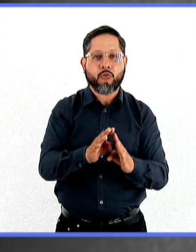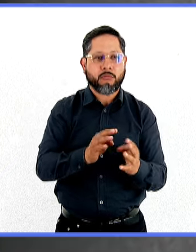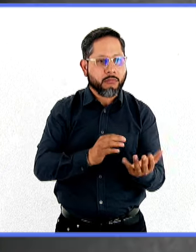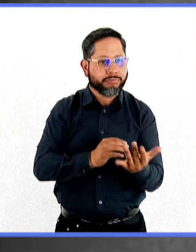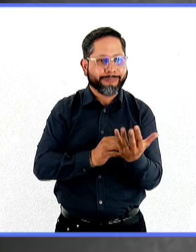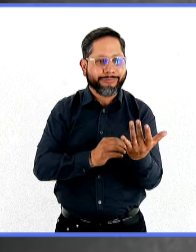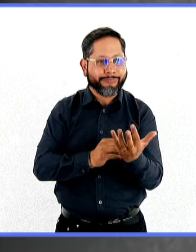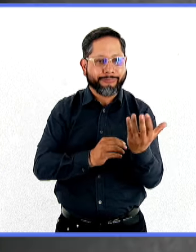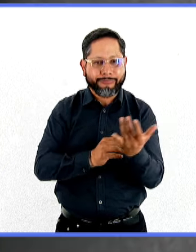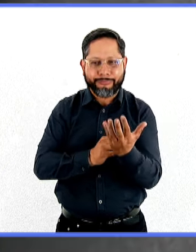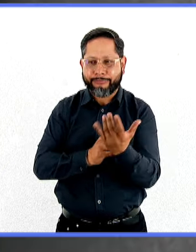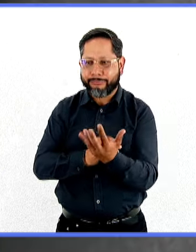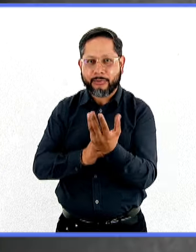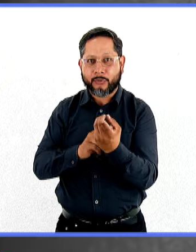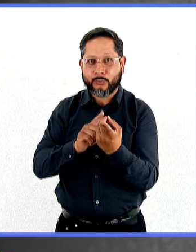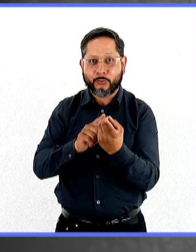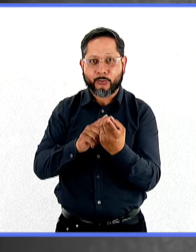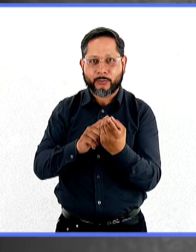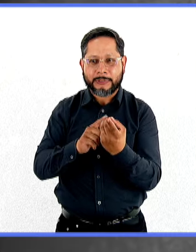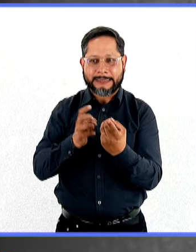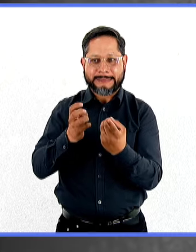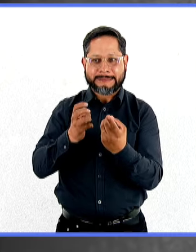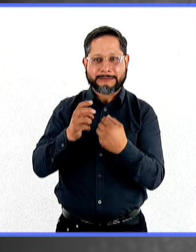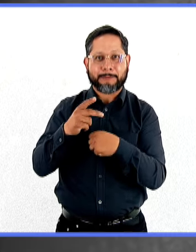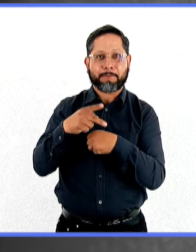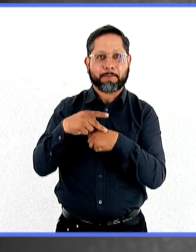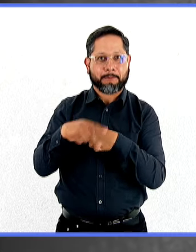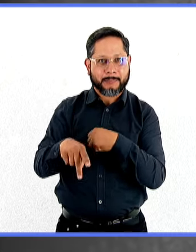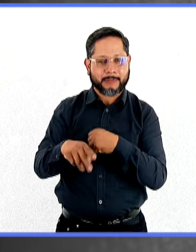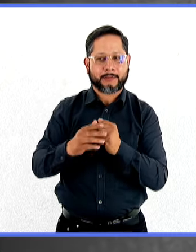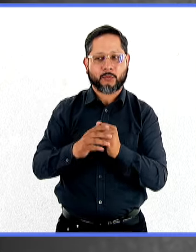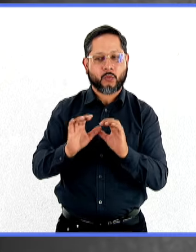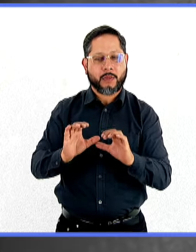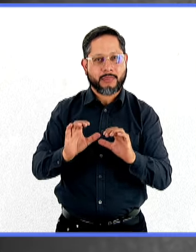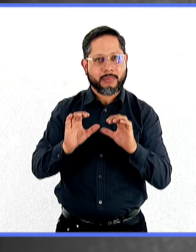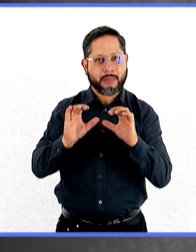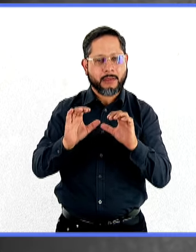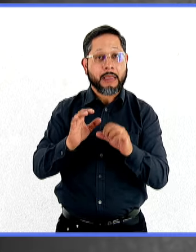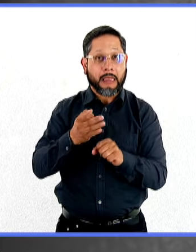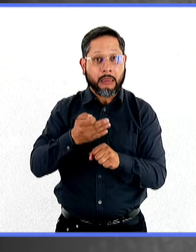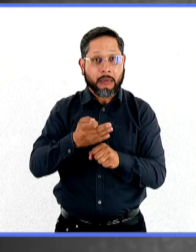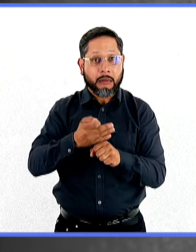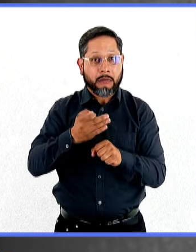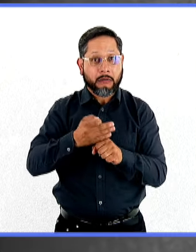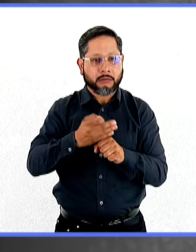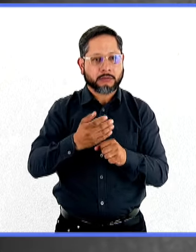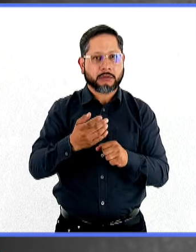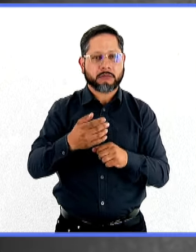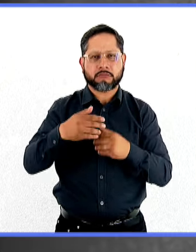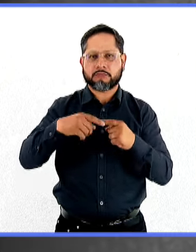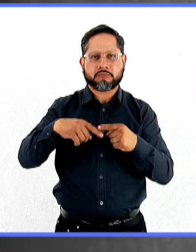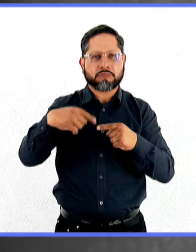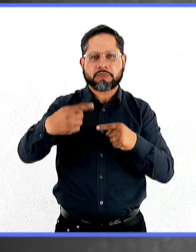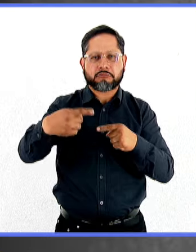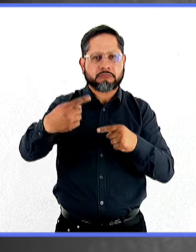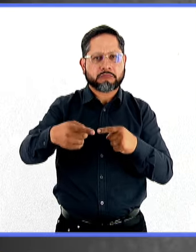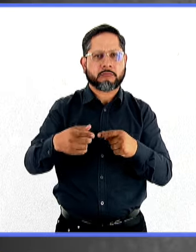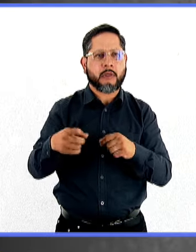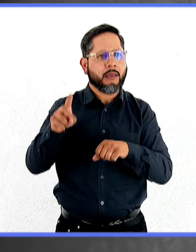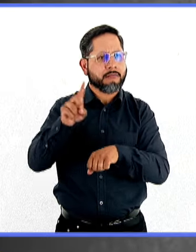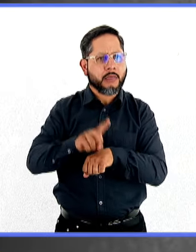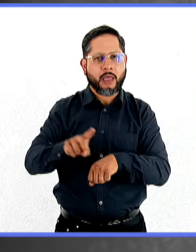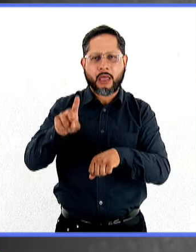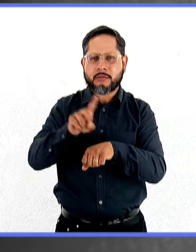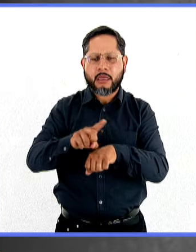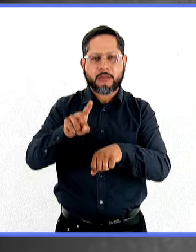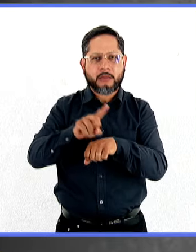la dimensión y la la dimensión que está teniendo esta temporada de incendios en las diferentes semanas el día a día o